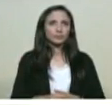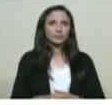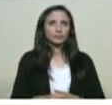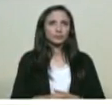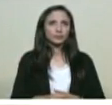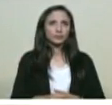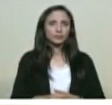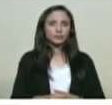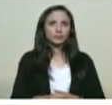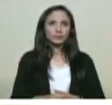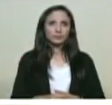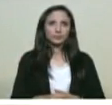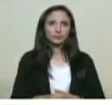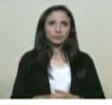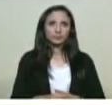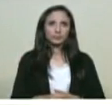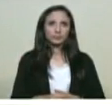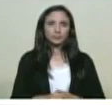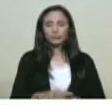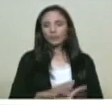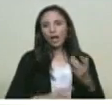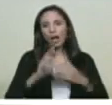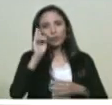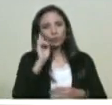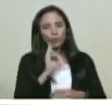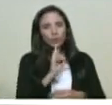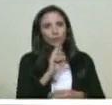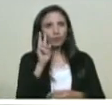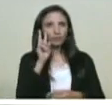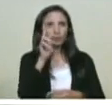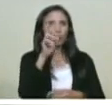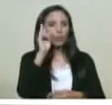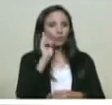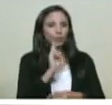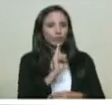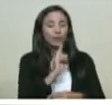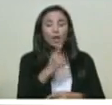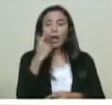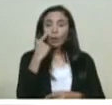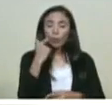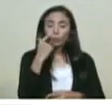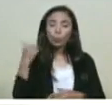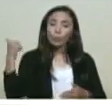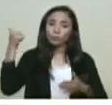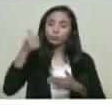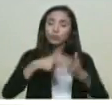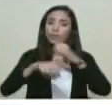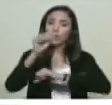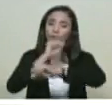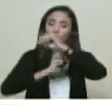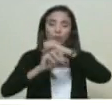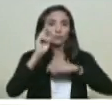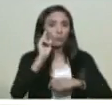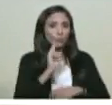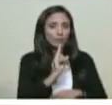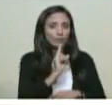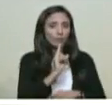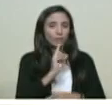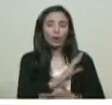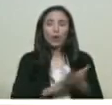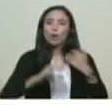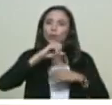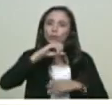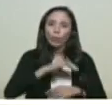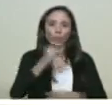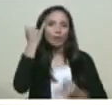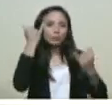El fuerte. Bolívar soberano, este es el Bolívar soberano, acostumbrémonos a defender el Bolívar soberano con la palabra, con